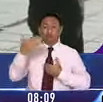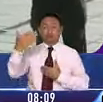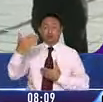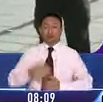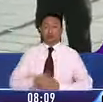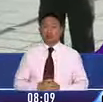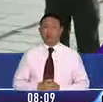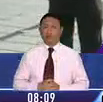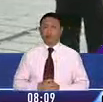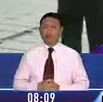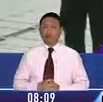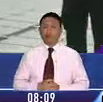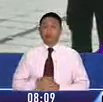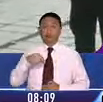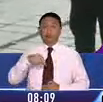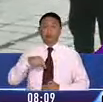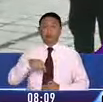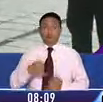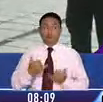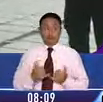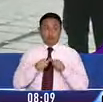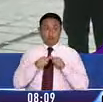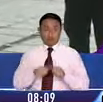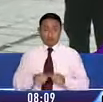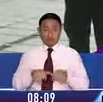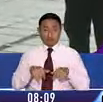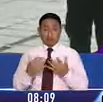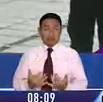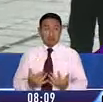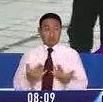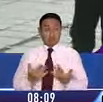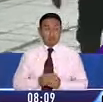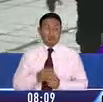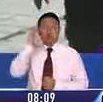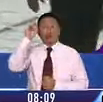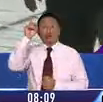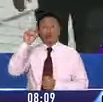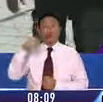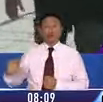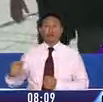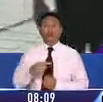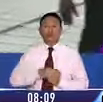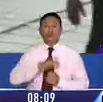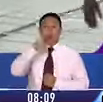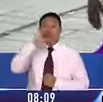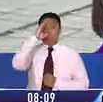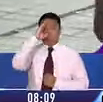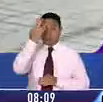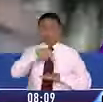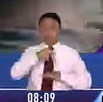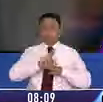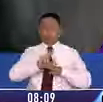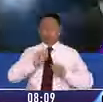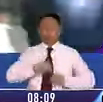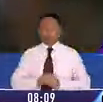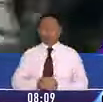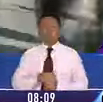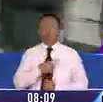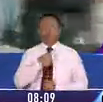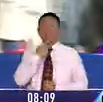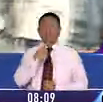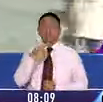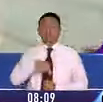De esta forma, nosotros estamos aquí esperando las declaraciones por parte de la Policía Nacional, quien ha dicho que hará